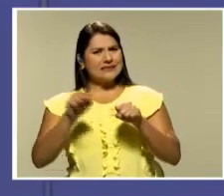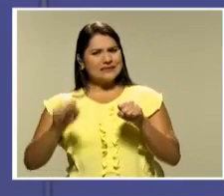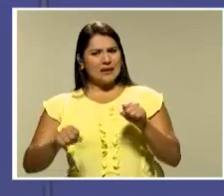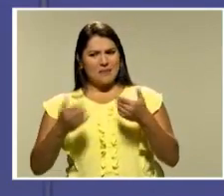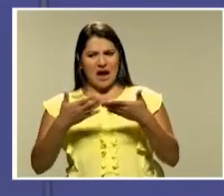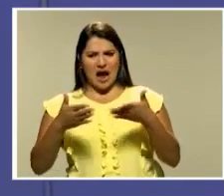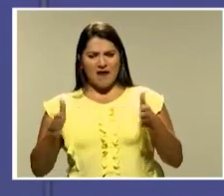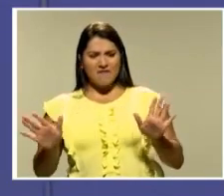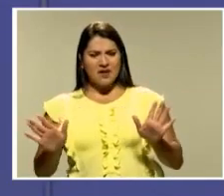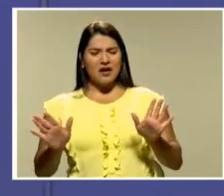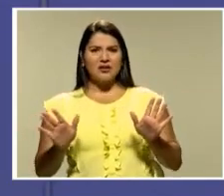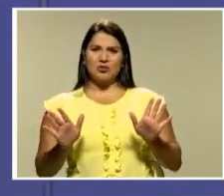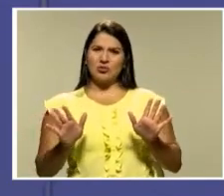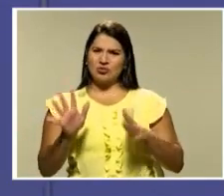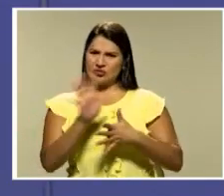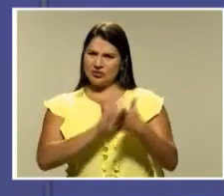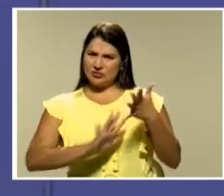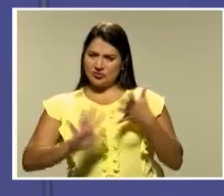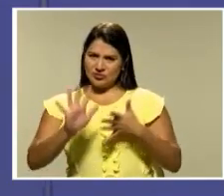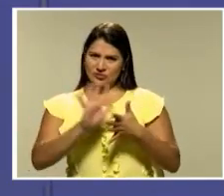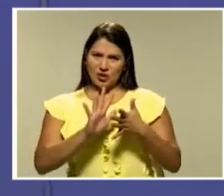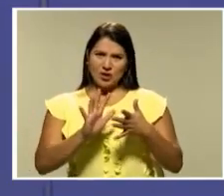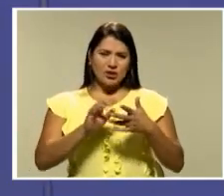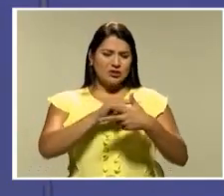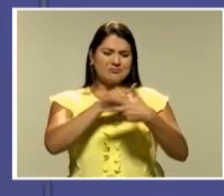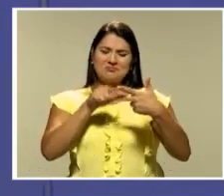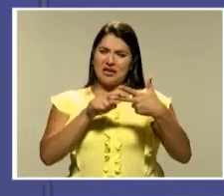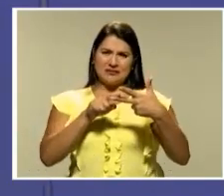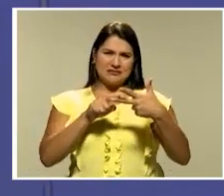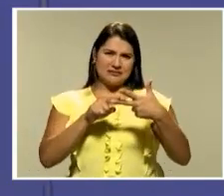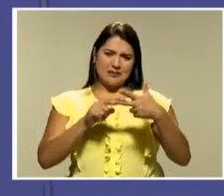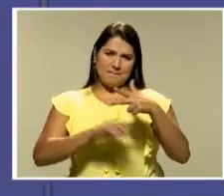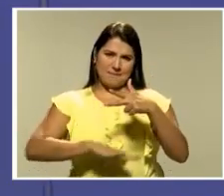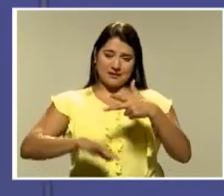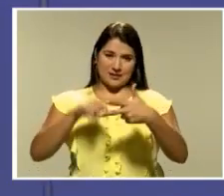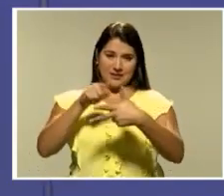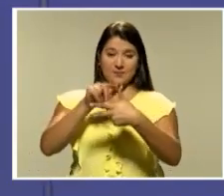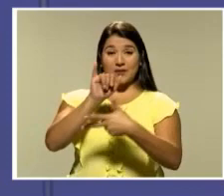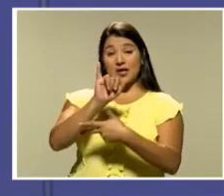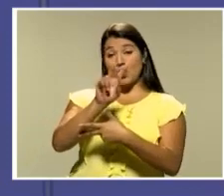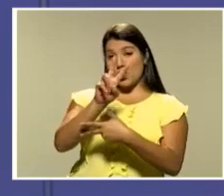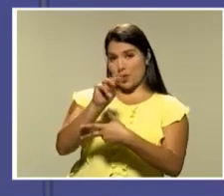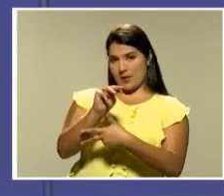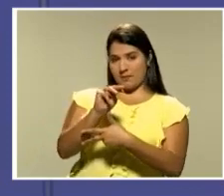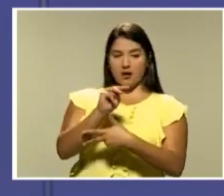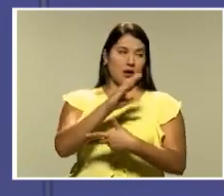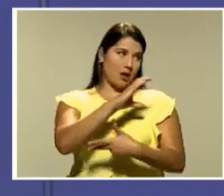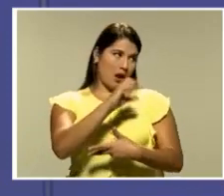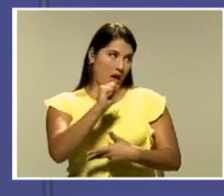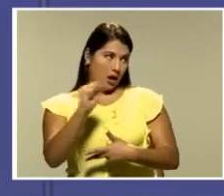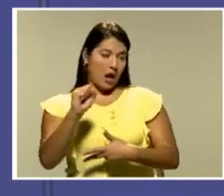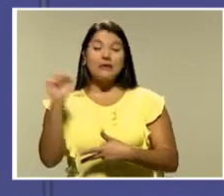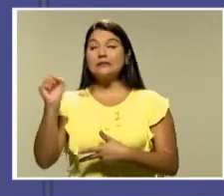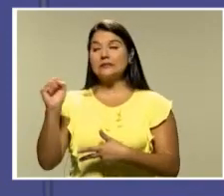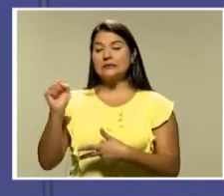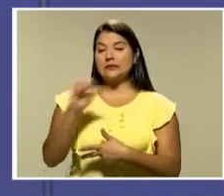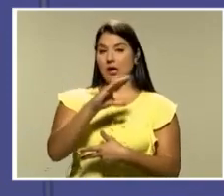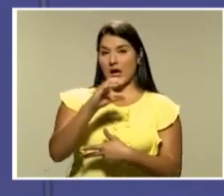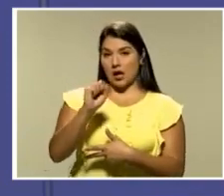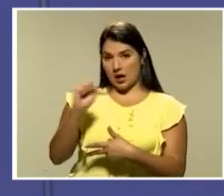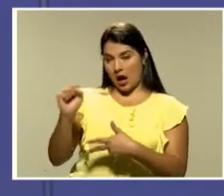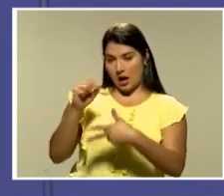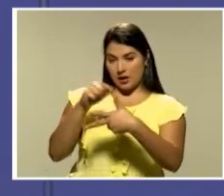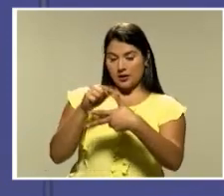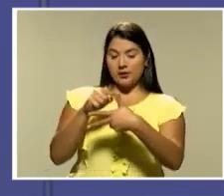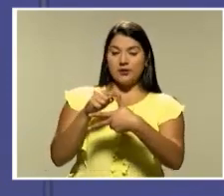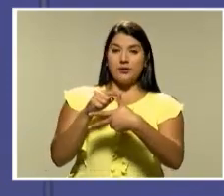realidad básicos que sean relevantes, solo quedan 3. El IVM, que es para todos. El de la caja, digamos. El de la caja, que